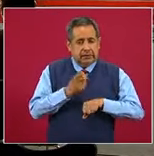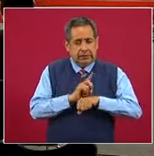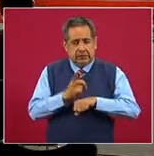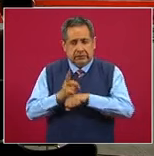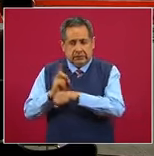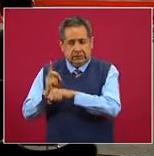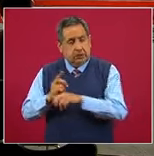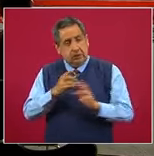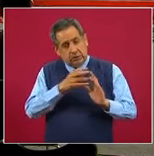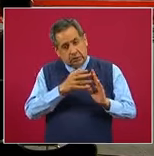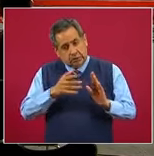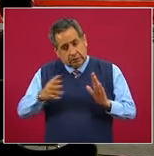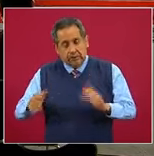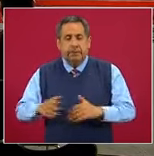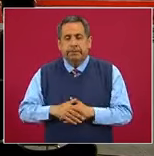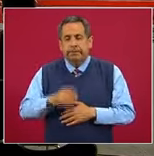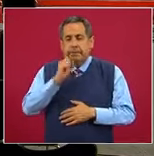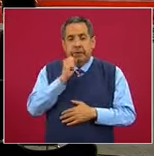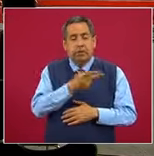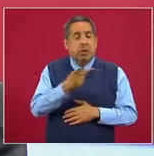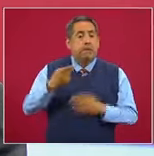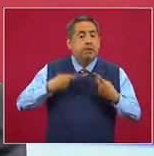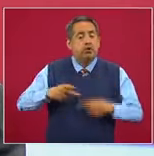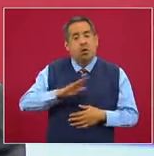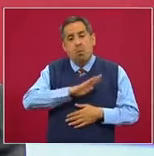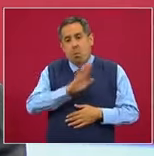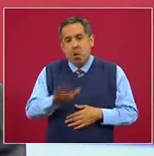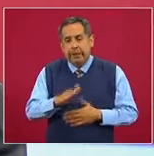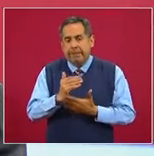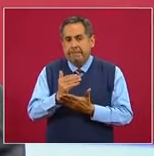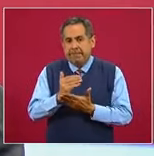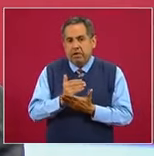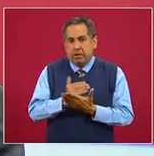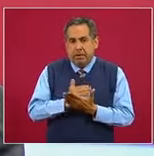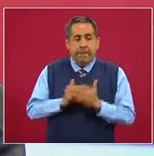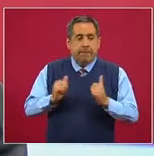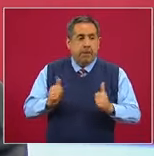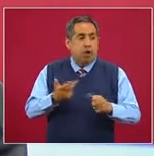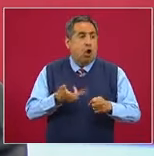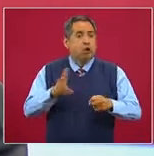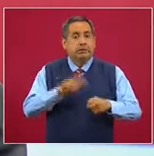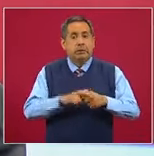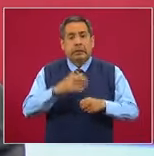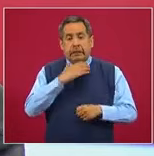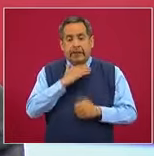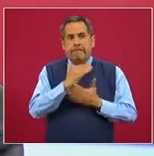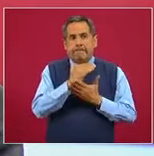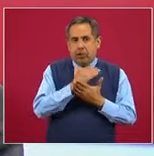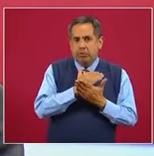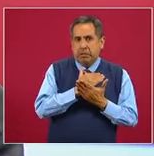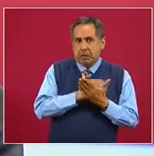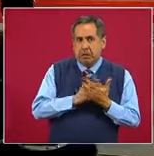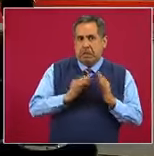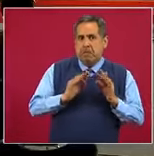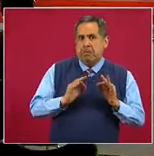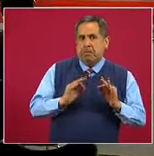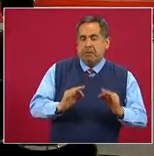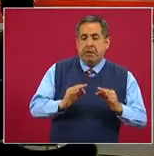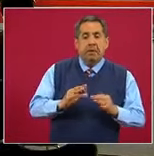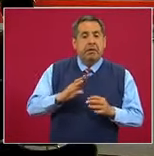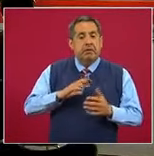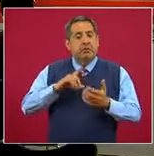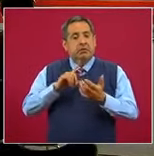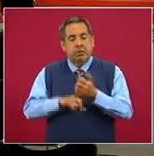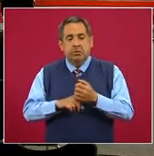día. También se ha reducido la mortalidad, también se ha reducido la ocupación hospitalaria, también se ha reducido el porcentaje